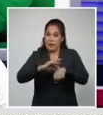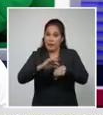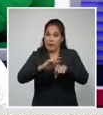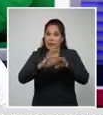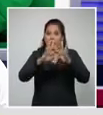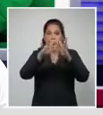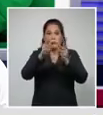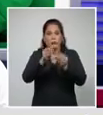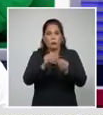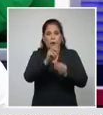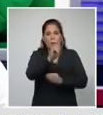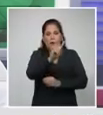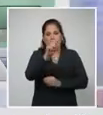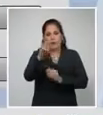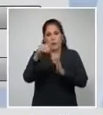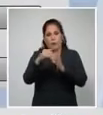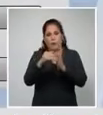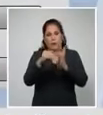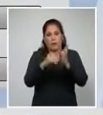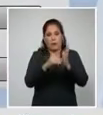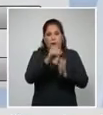de